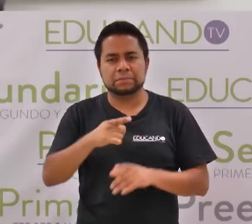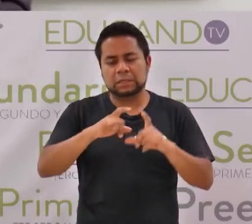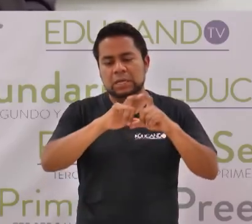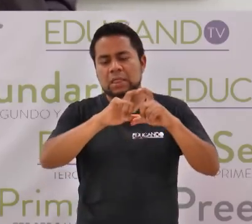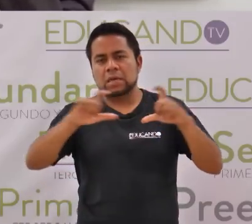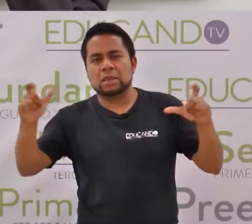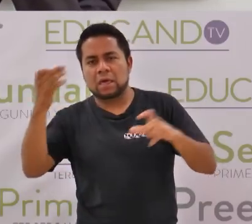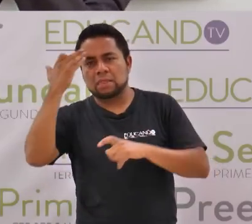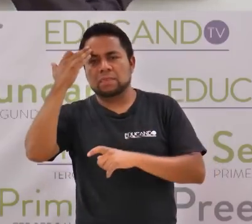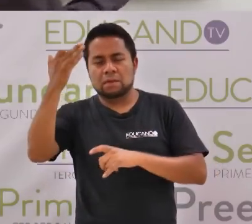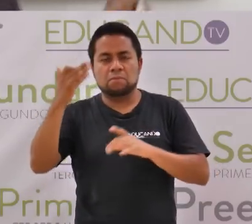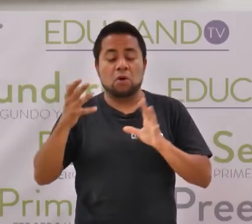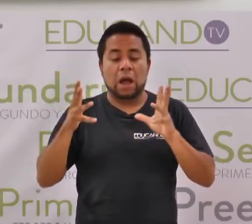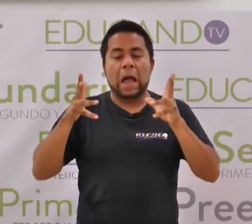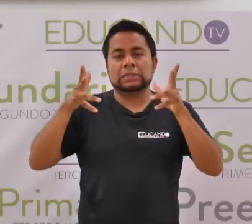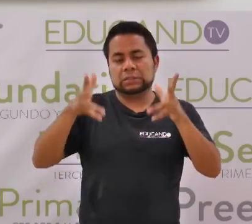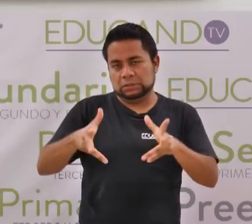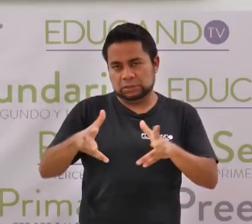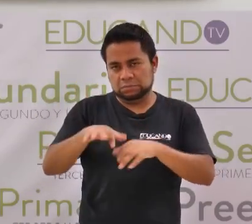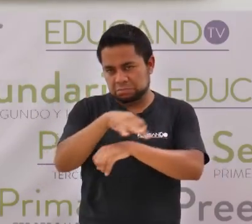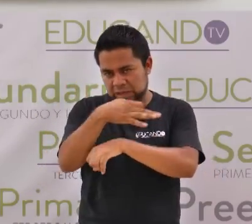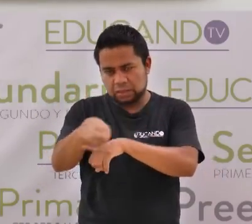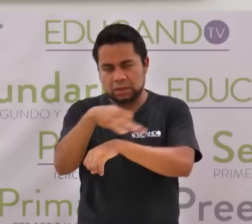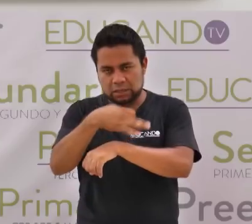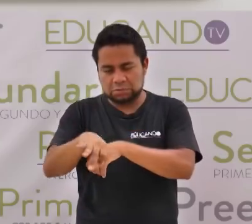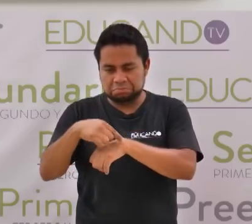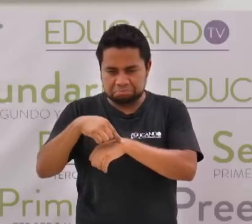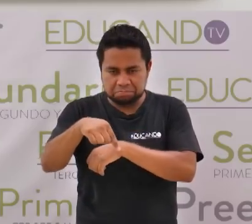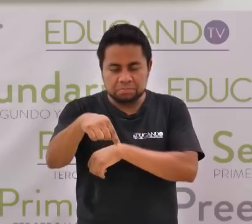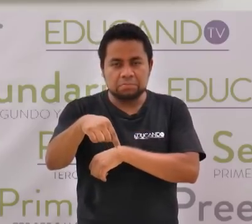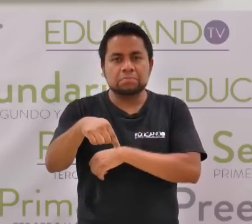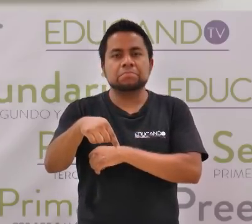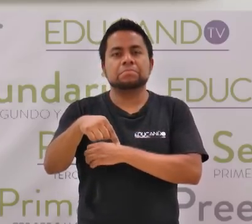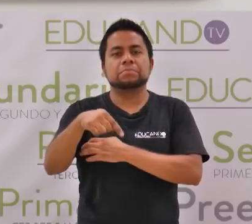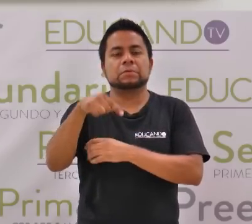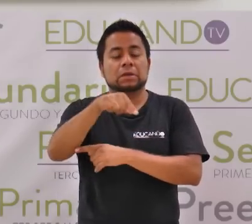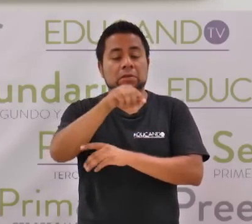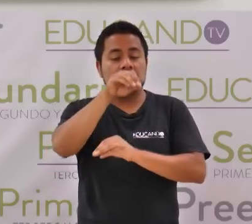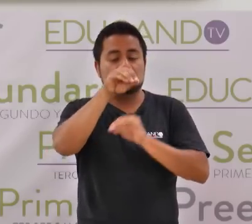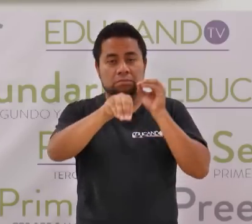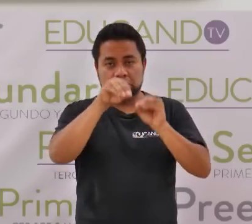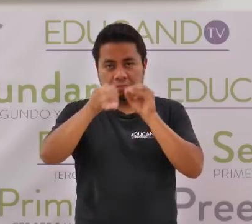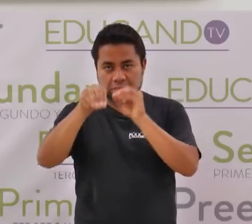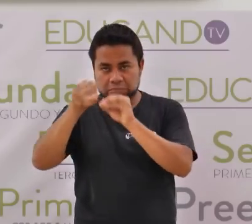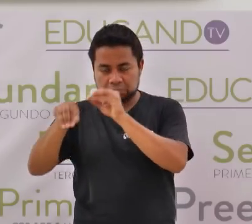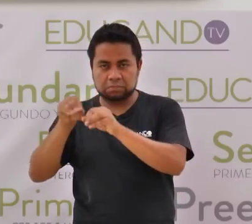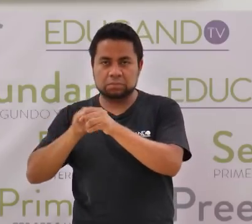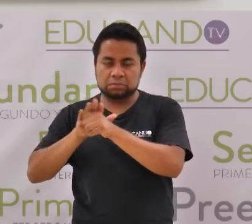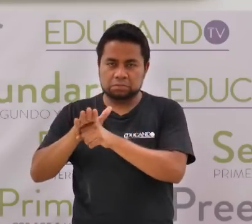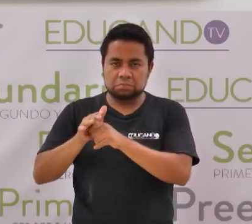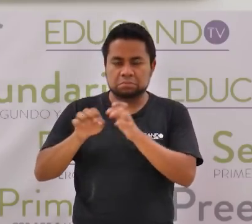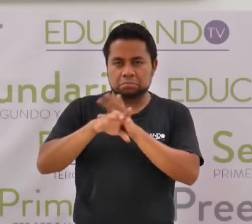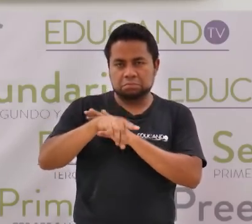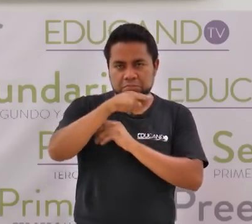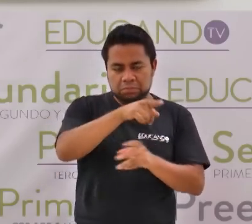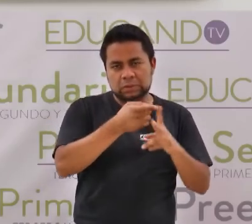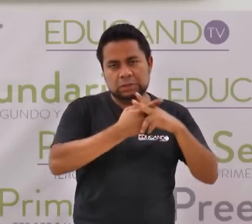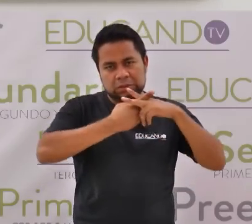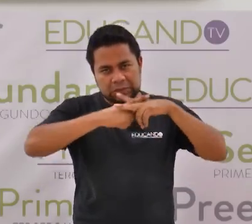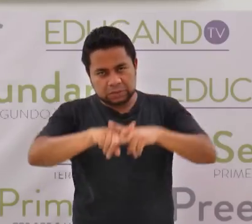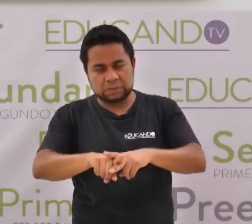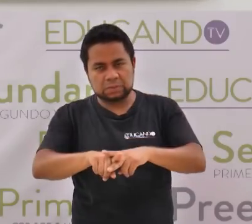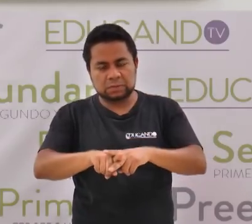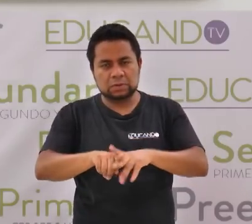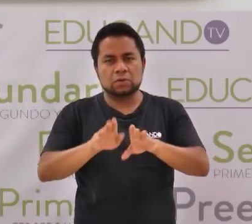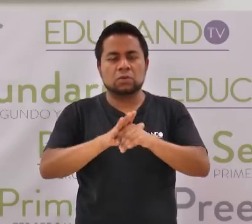Vamos a hacer la línea de tiempo aquí así. Y entonces vamos a señalar, aquí